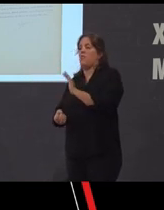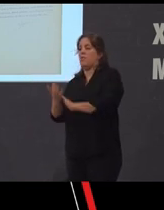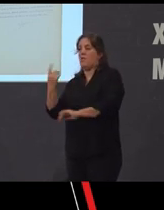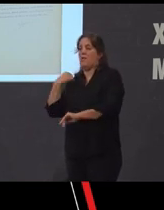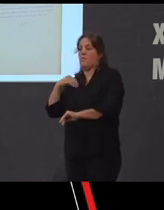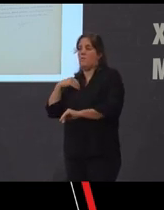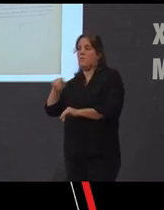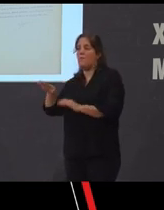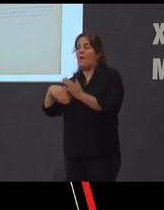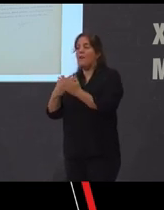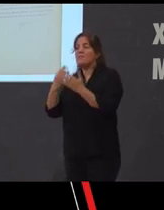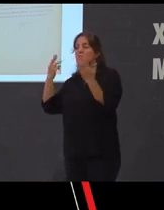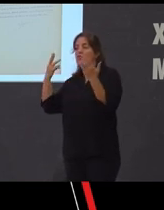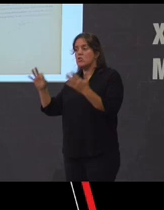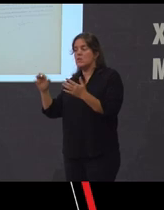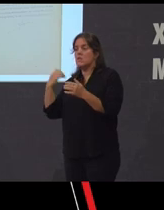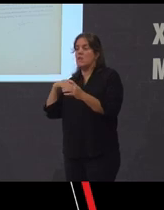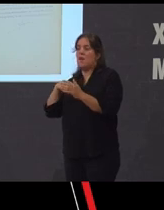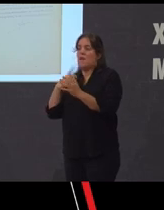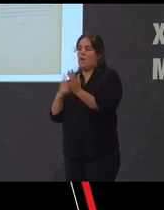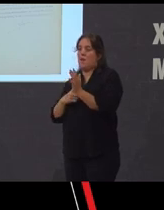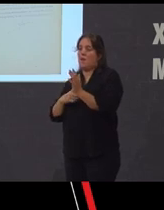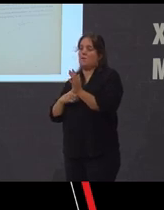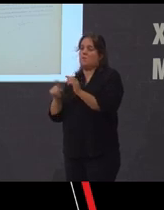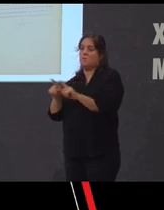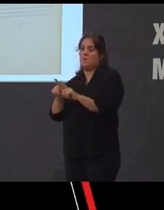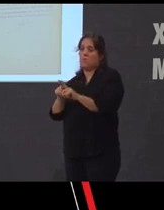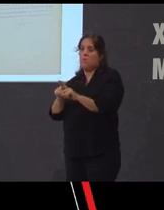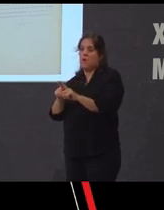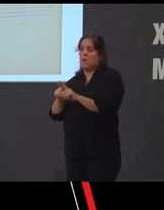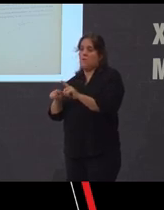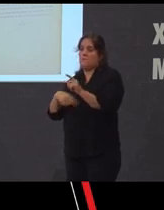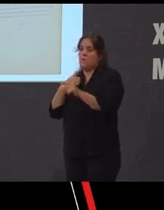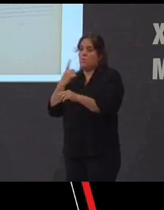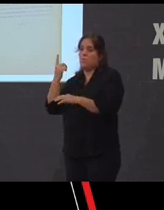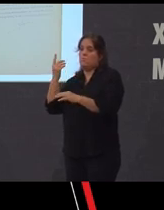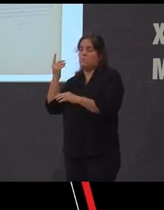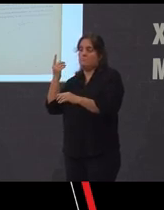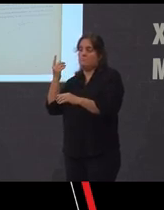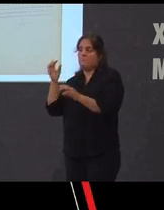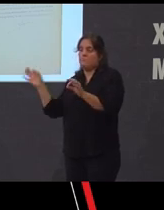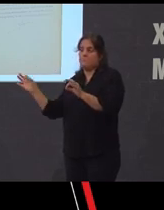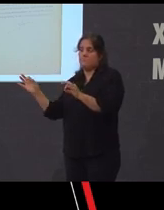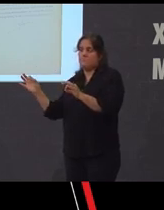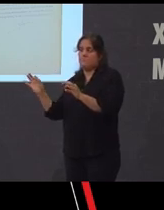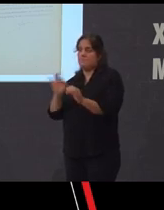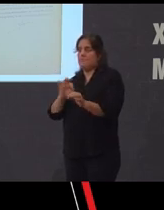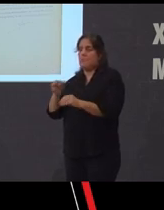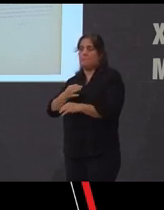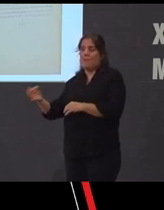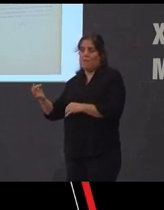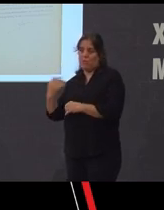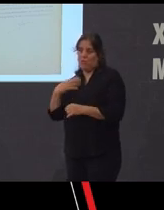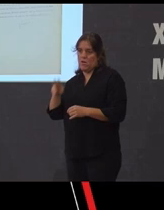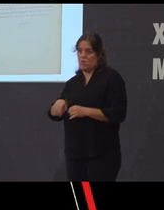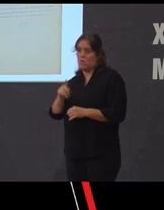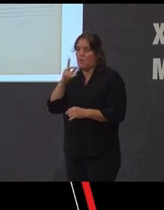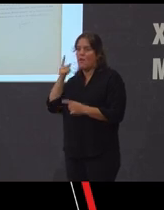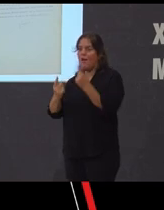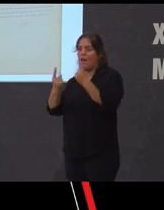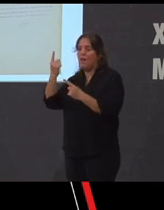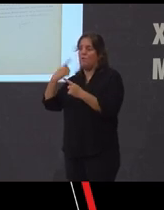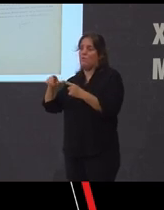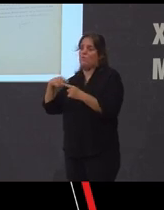anos 80, que é cando esta legislación, pois non podemos dicir que se perfecciona, porque sigue todavía con moitos flancos